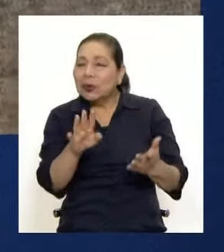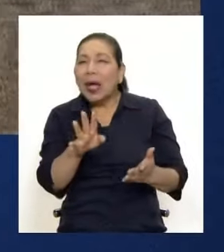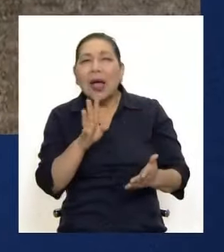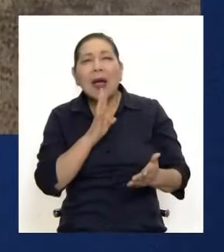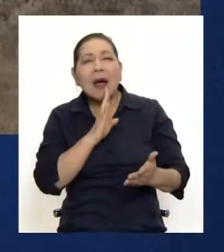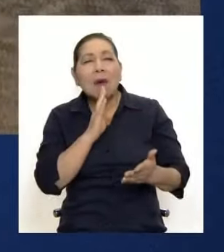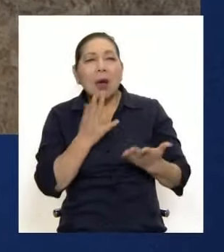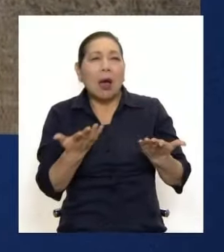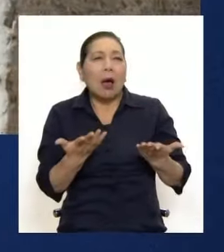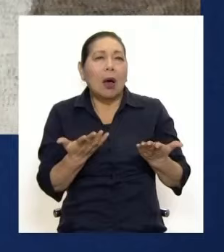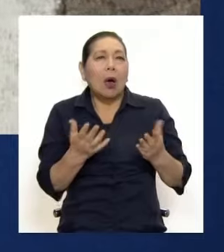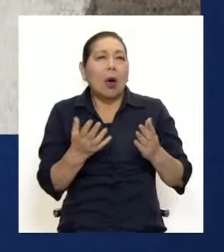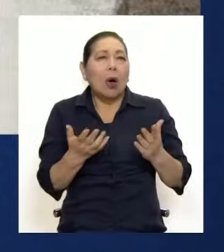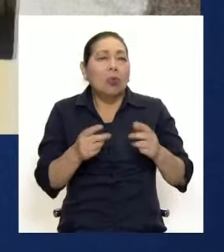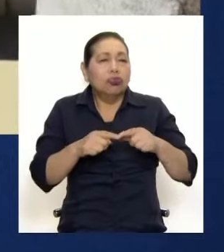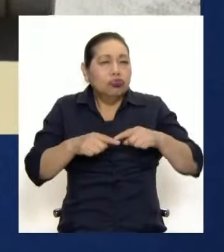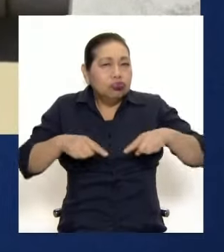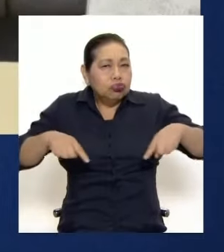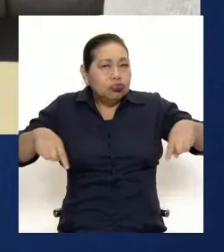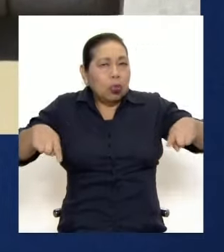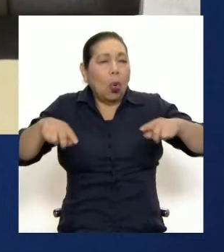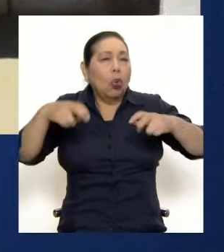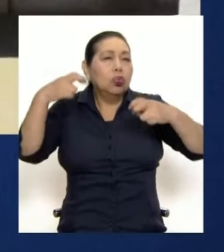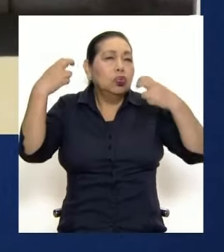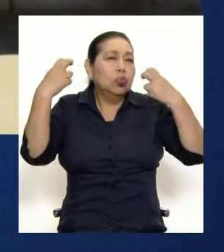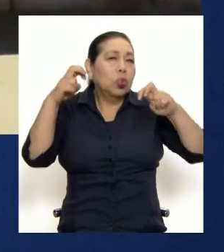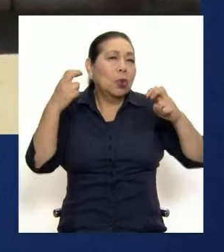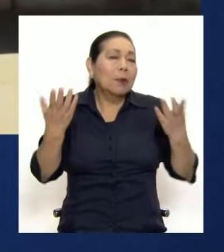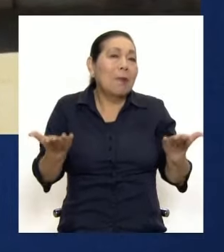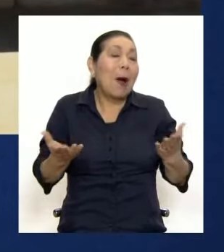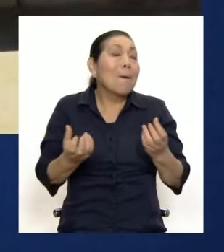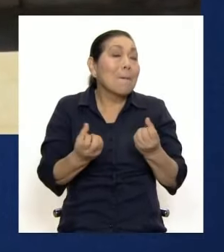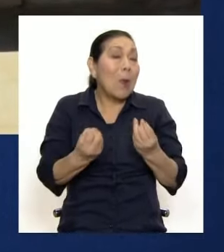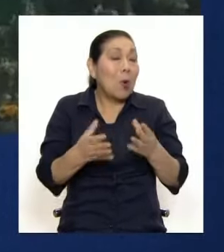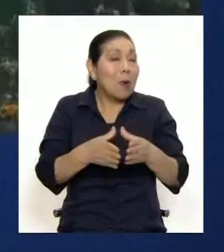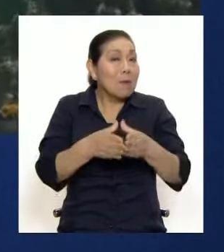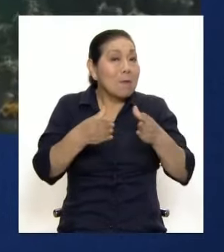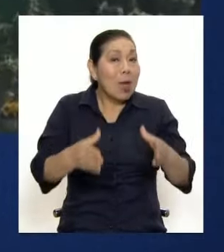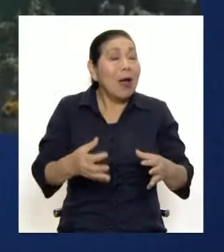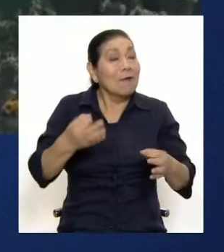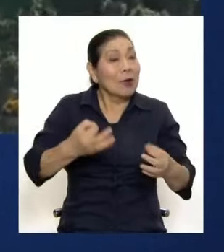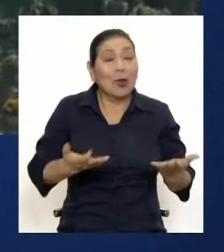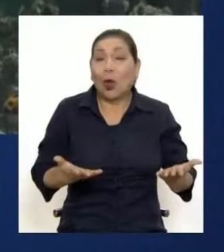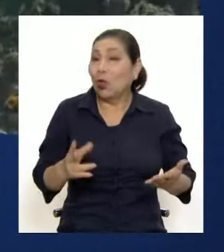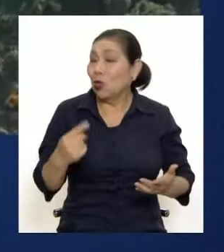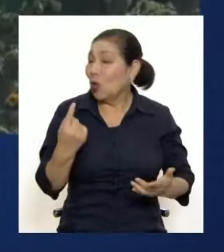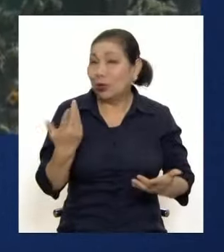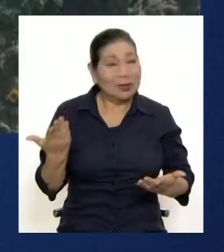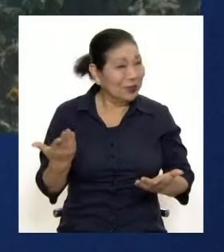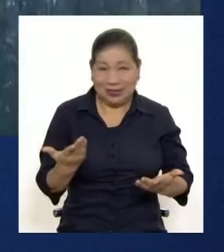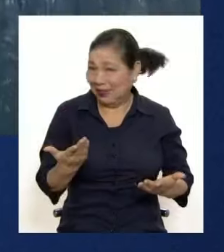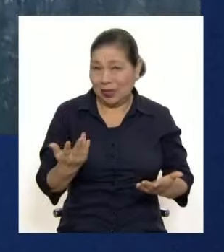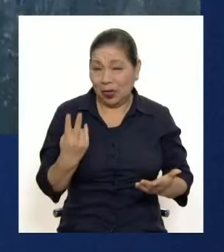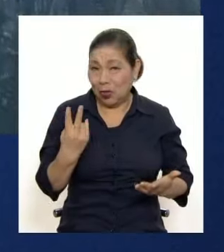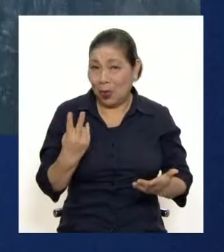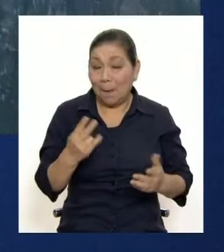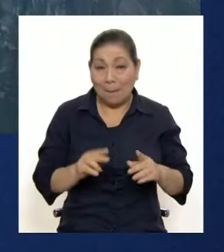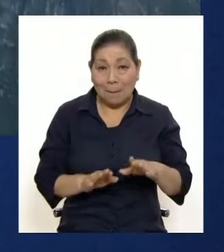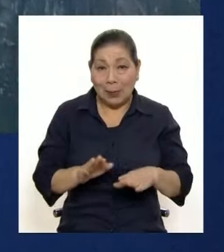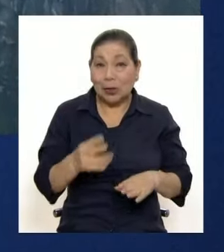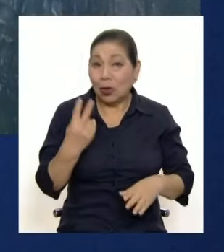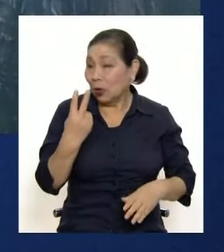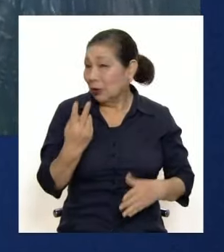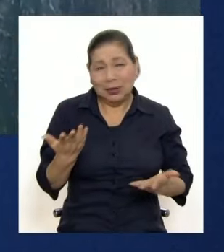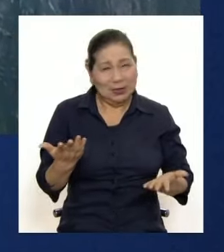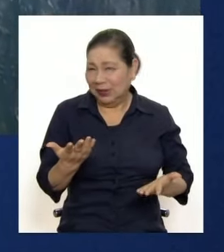habla la cadena lo que es el turismo es bastante grande en realidad no es solamente de dos pasos sino estamos